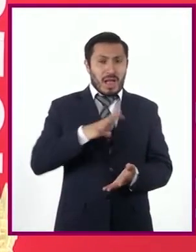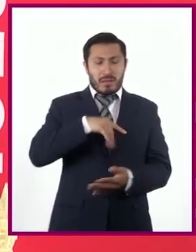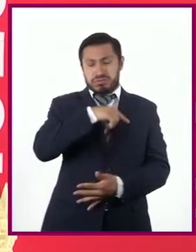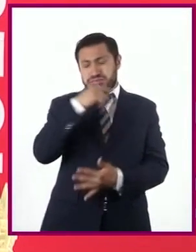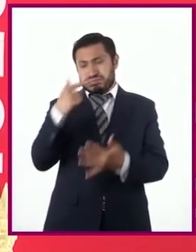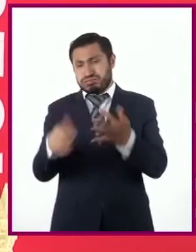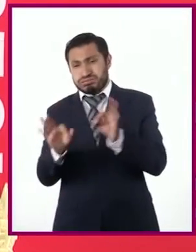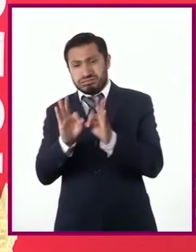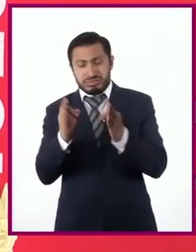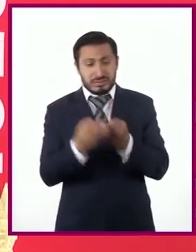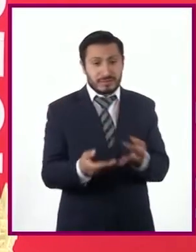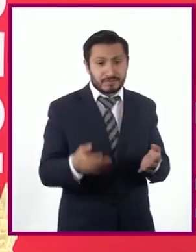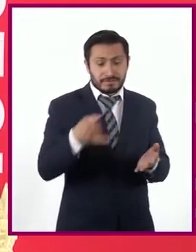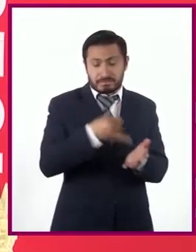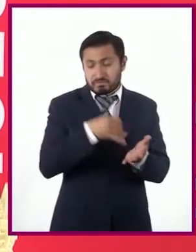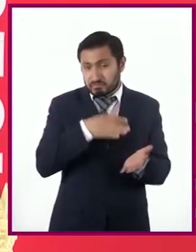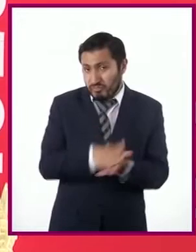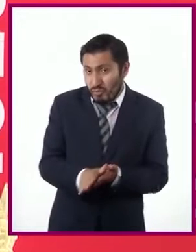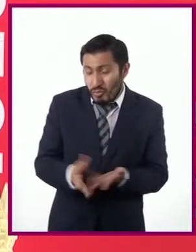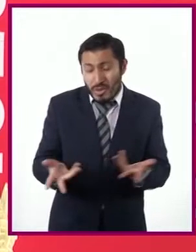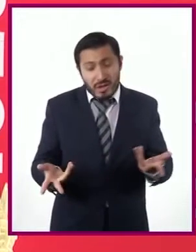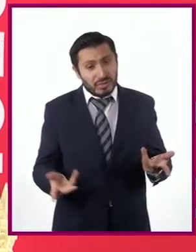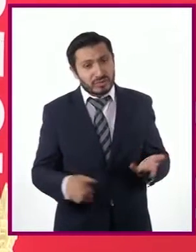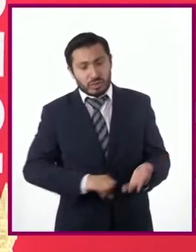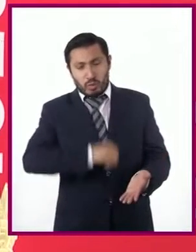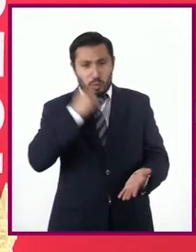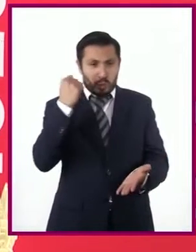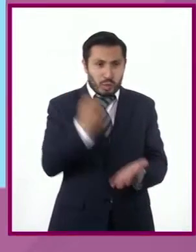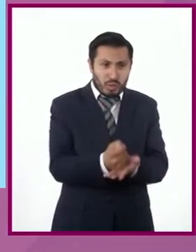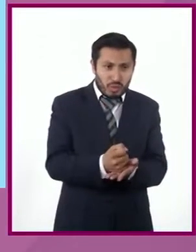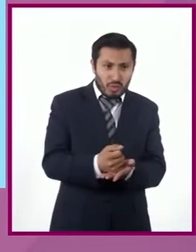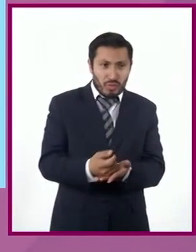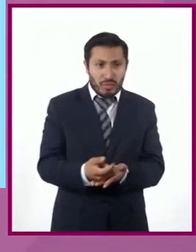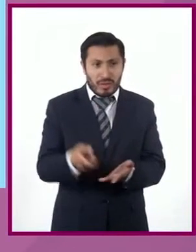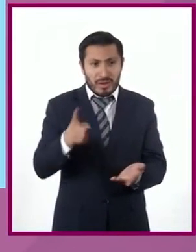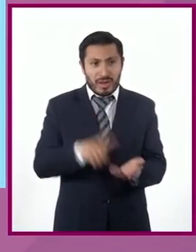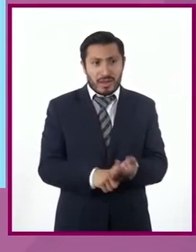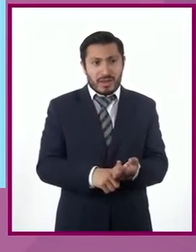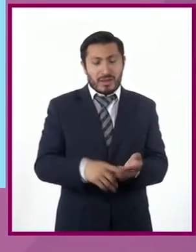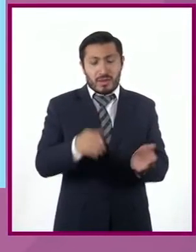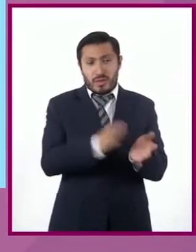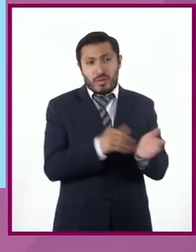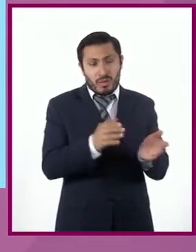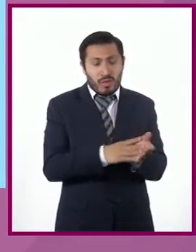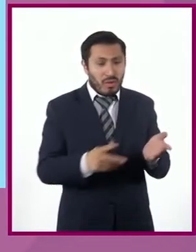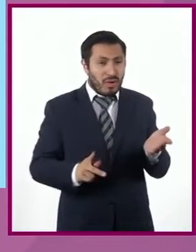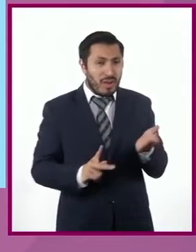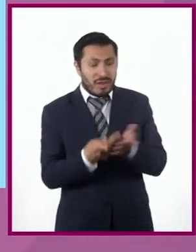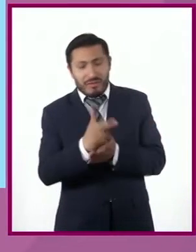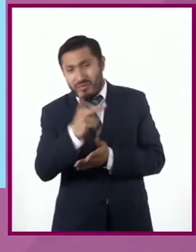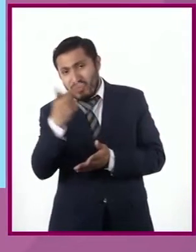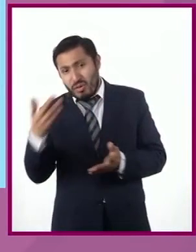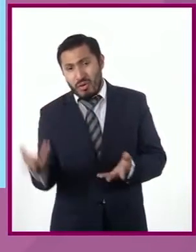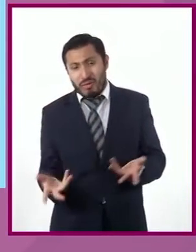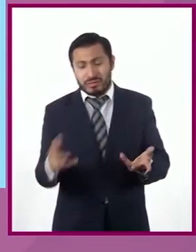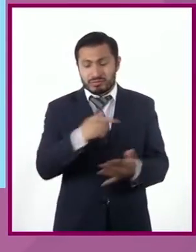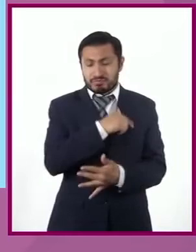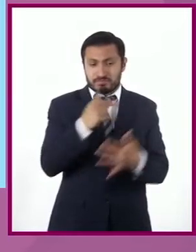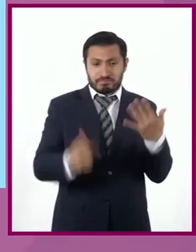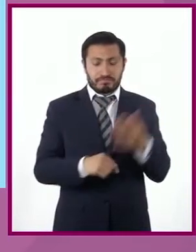fósiles como las impresiones, que son marcas o huellas de organismos como las hojas, flores, caparazones, entre